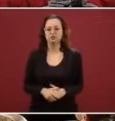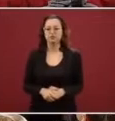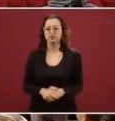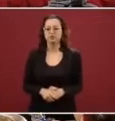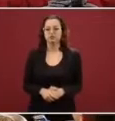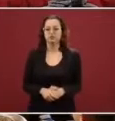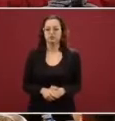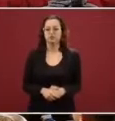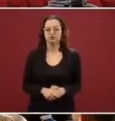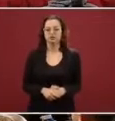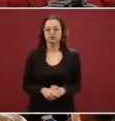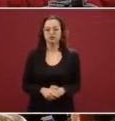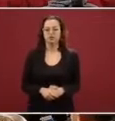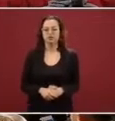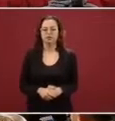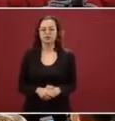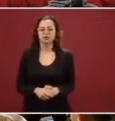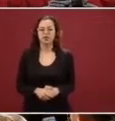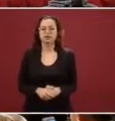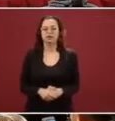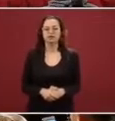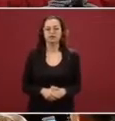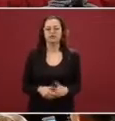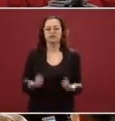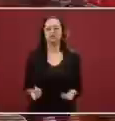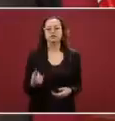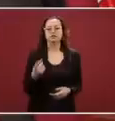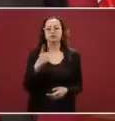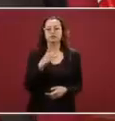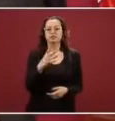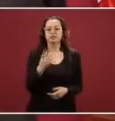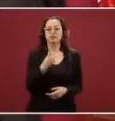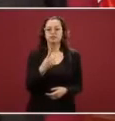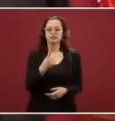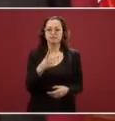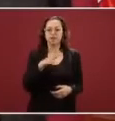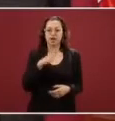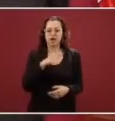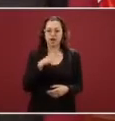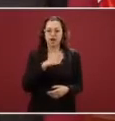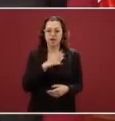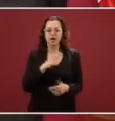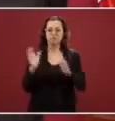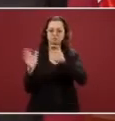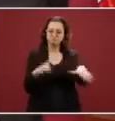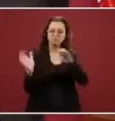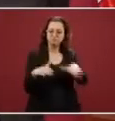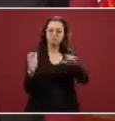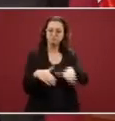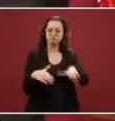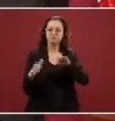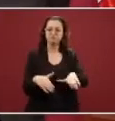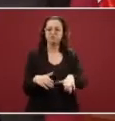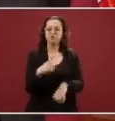Hablemos de empleos. Se han generado más de 15.415 empleos directos, de los cuales actualmente se